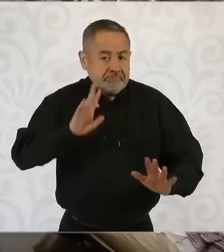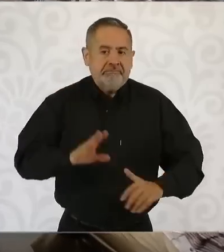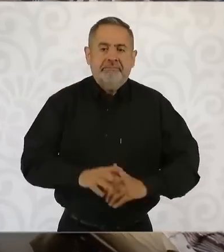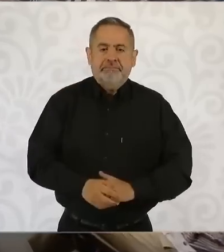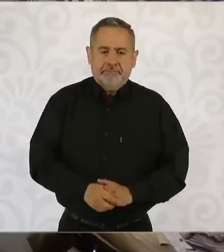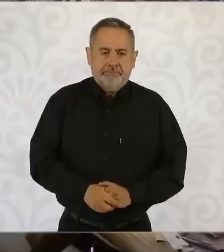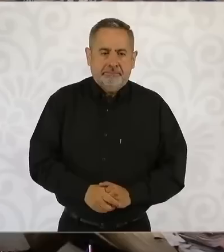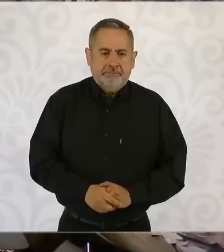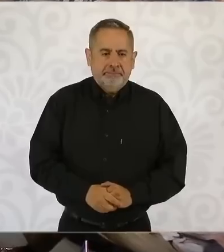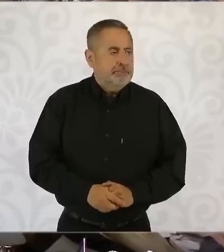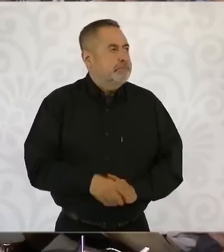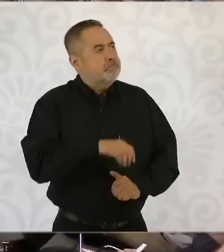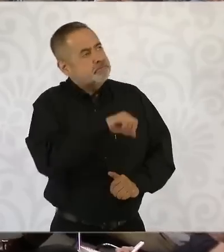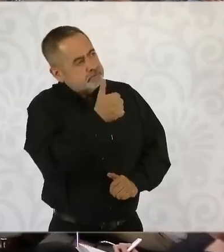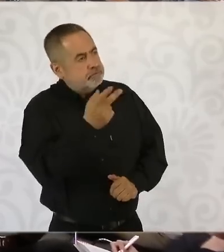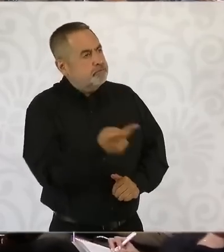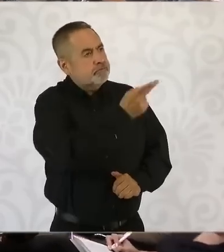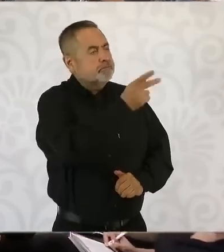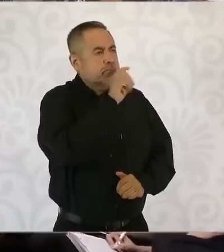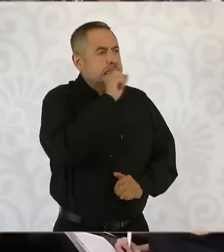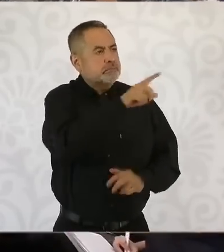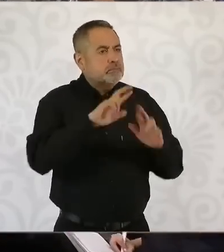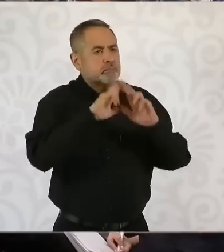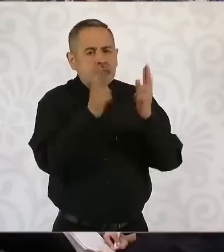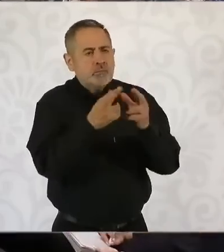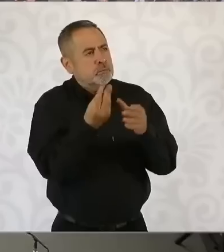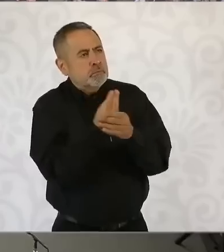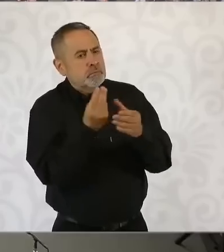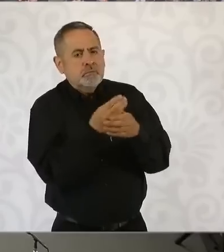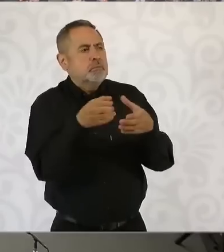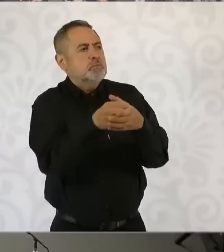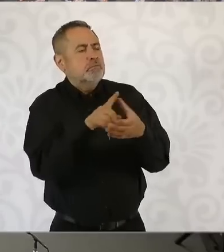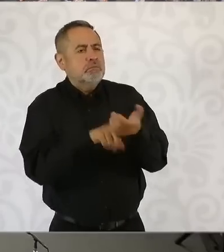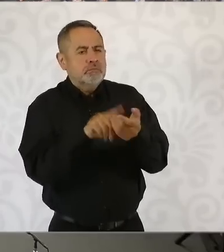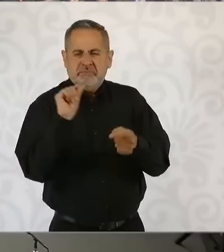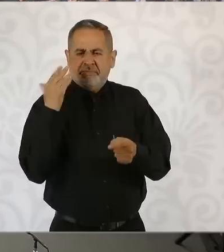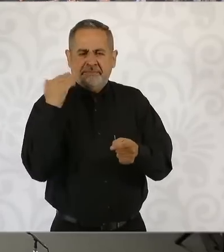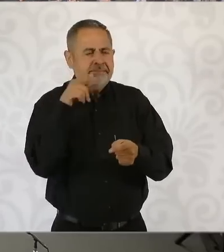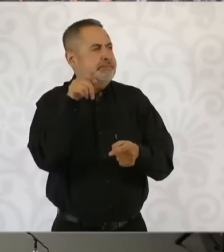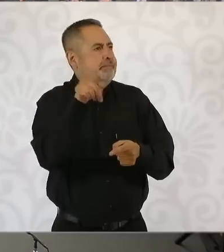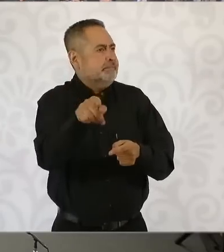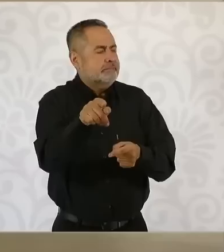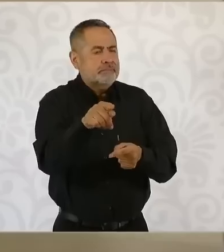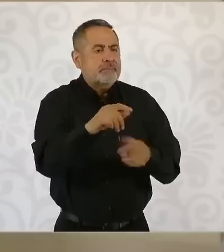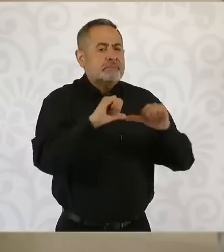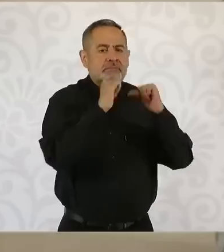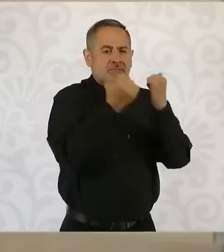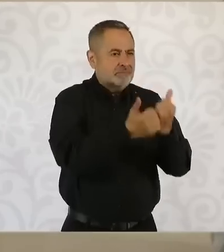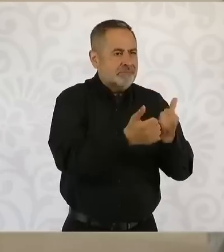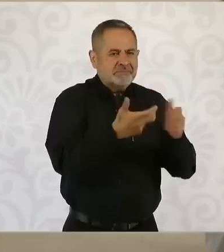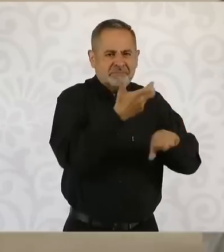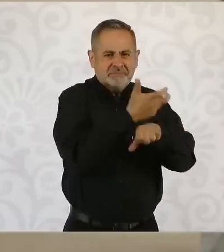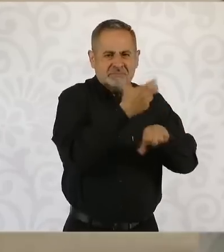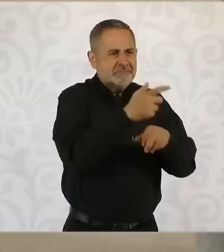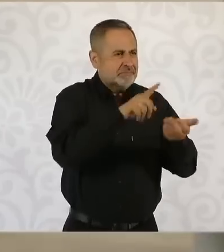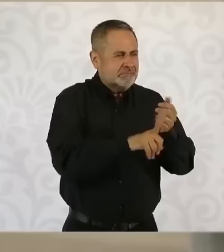de las reuniones que sostuvo a puerta cerrada, Presidenta, hace unos días también se reunió con American Society Council of the